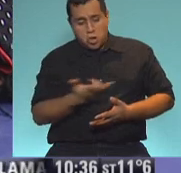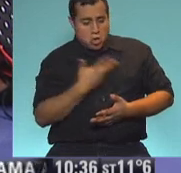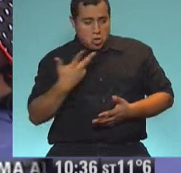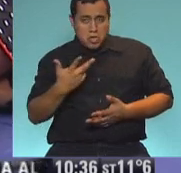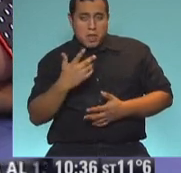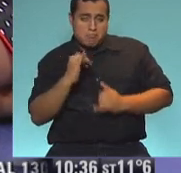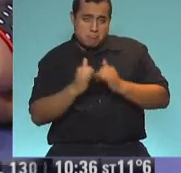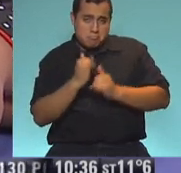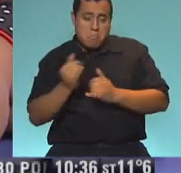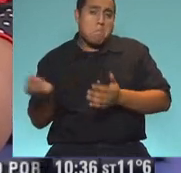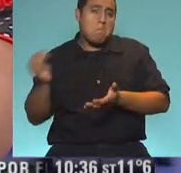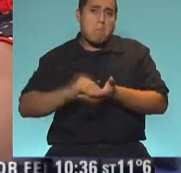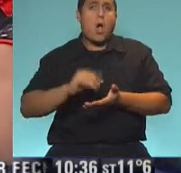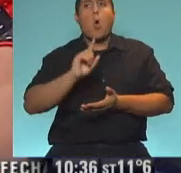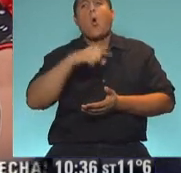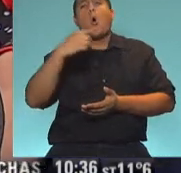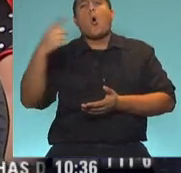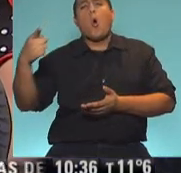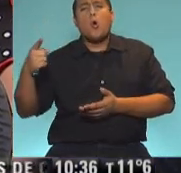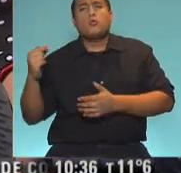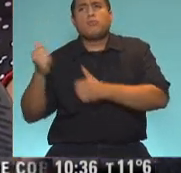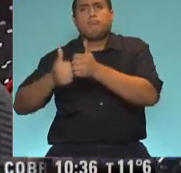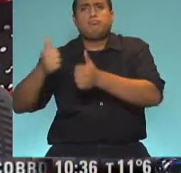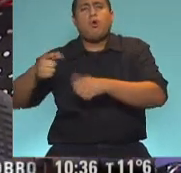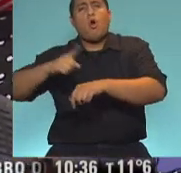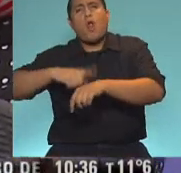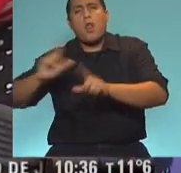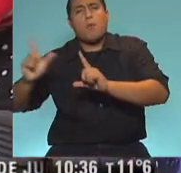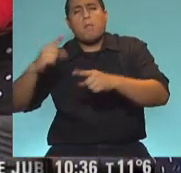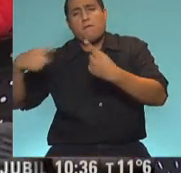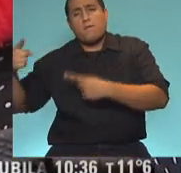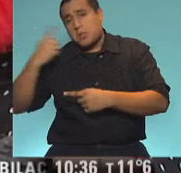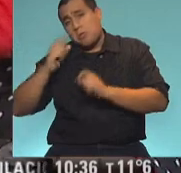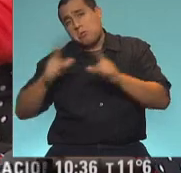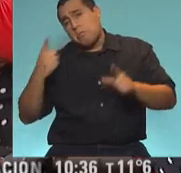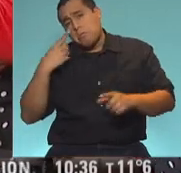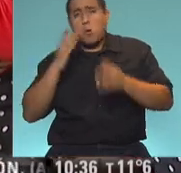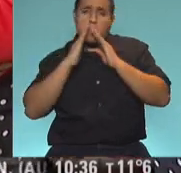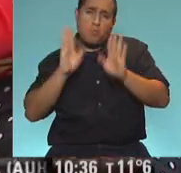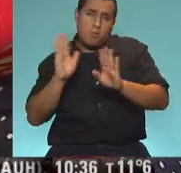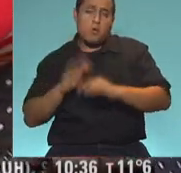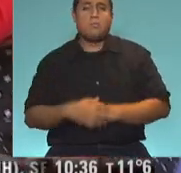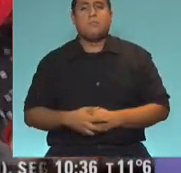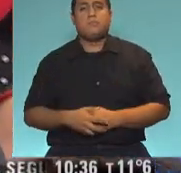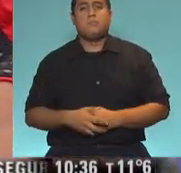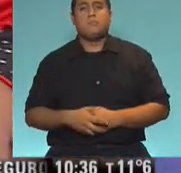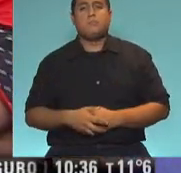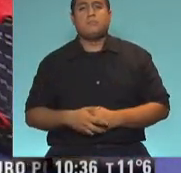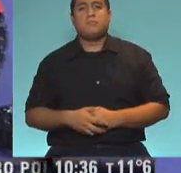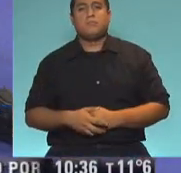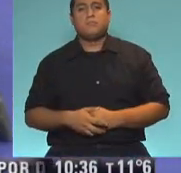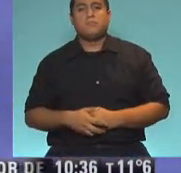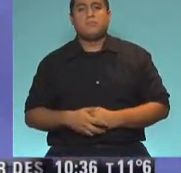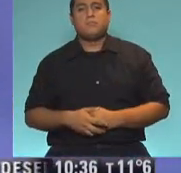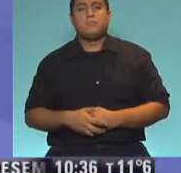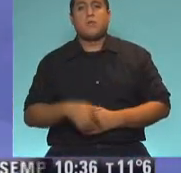nombrar, están, hay un montón de otros conductores y otros horarios y los dejamos viendo eso. Un beso grande. Bueno, adiós. Gracias. Buena suerte. ¿Y cómo le fue en su